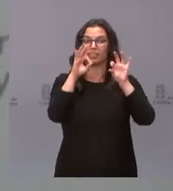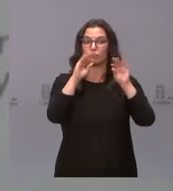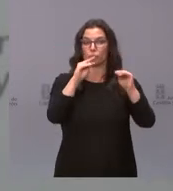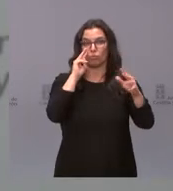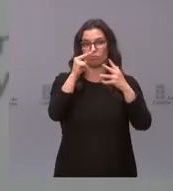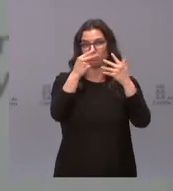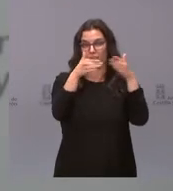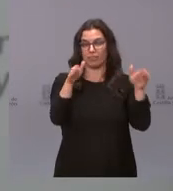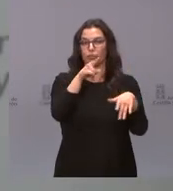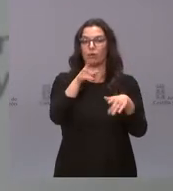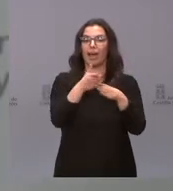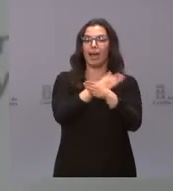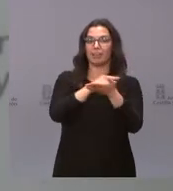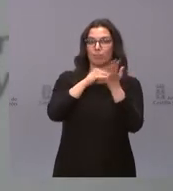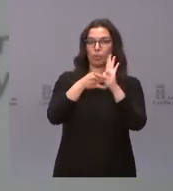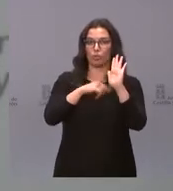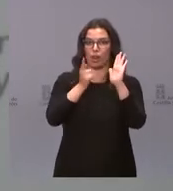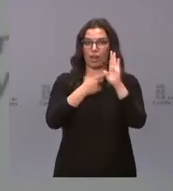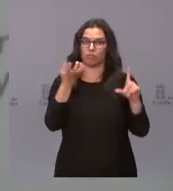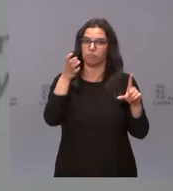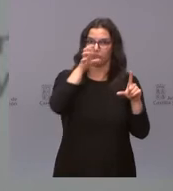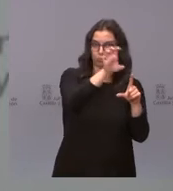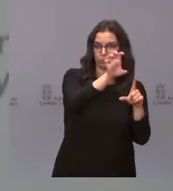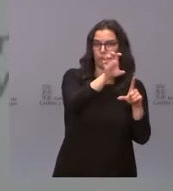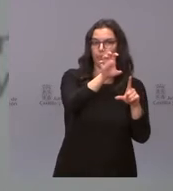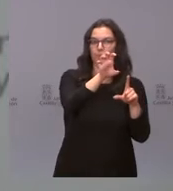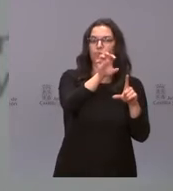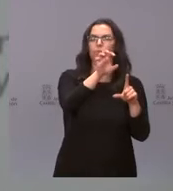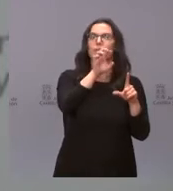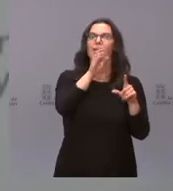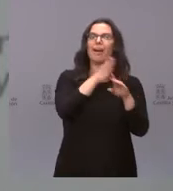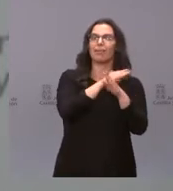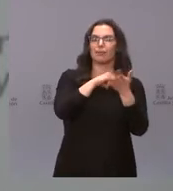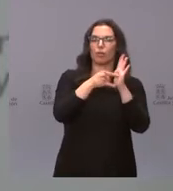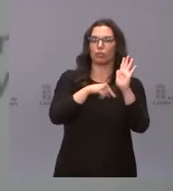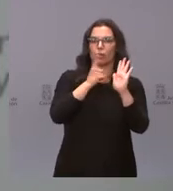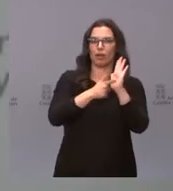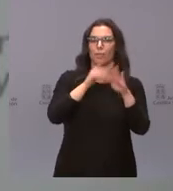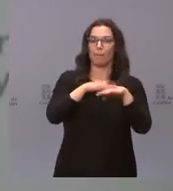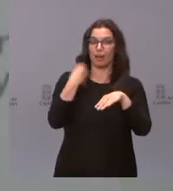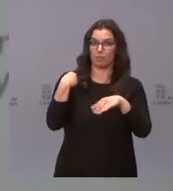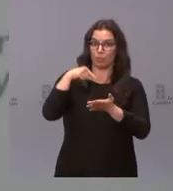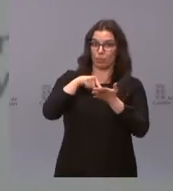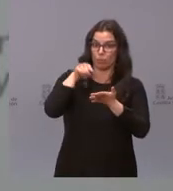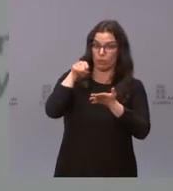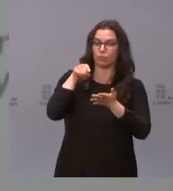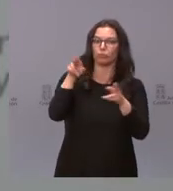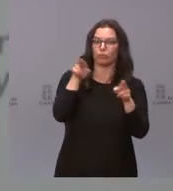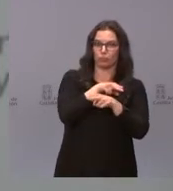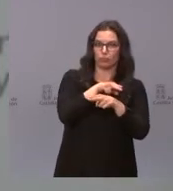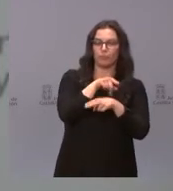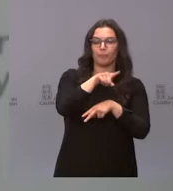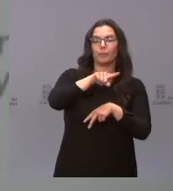anteproyecto de ley para la eliminación del impuesto de sucesiones y donaciones se aprobó el 26